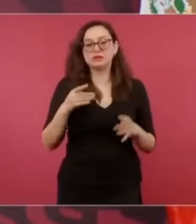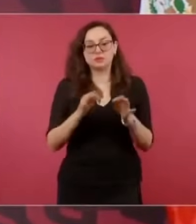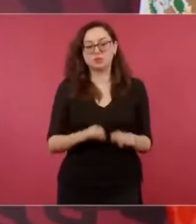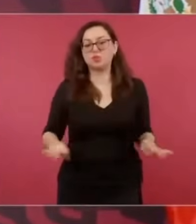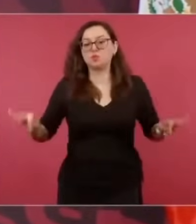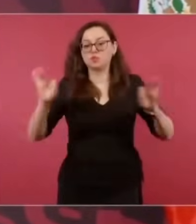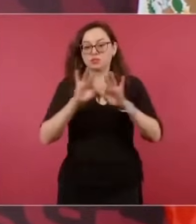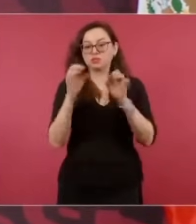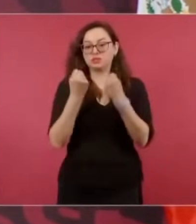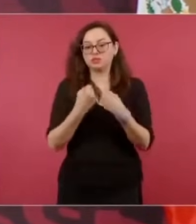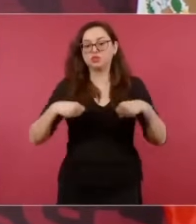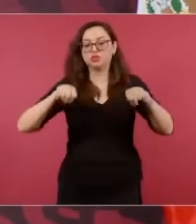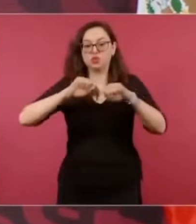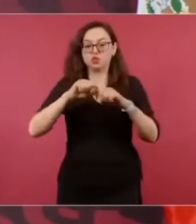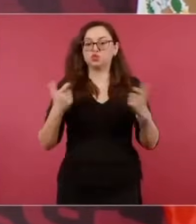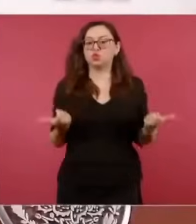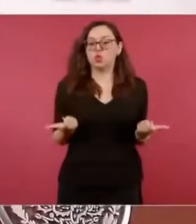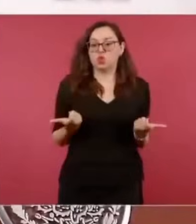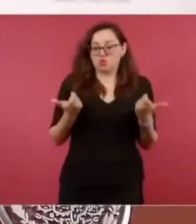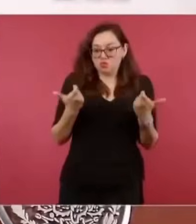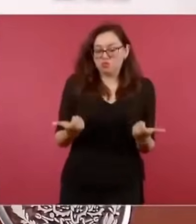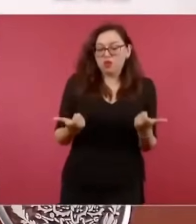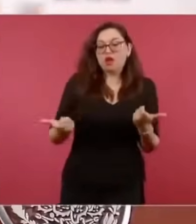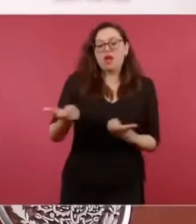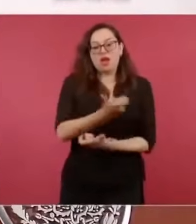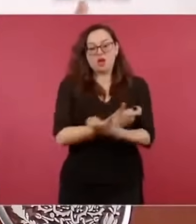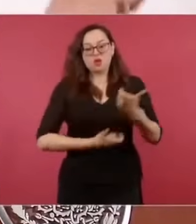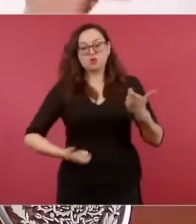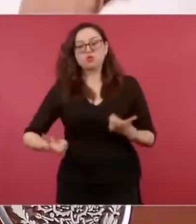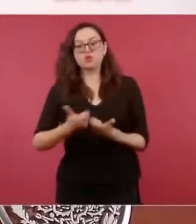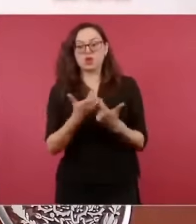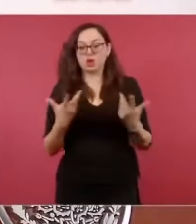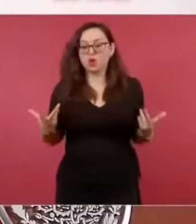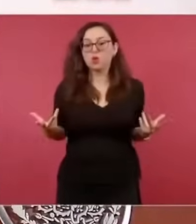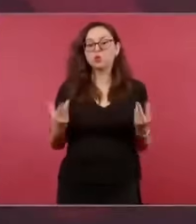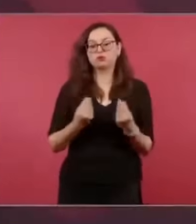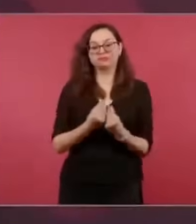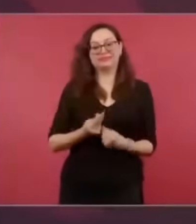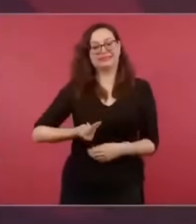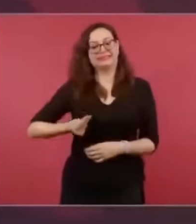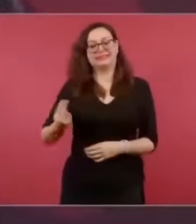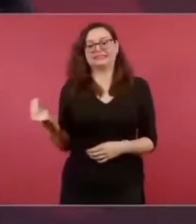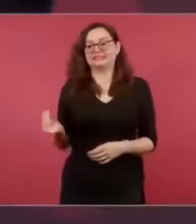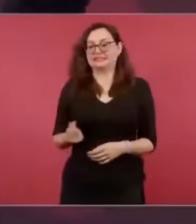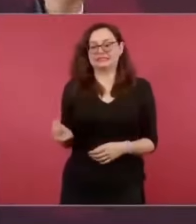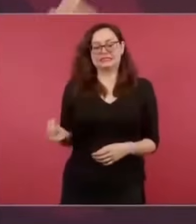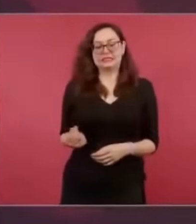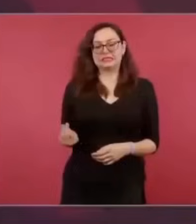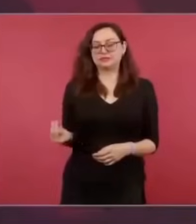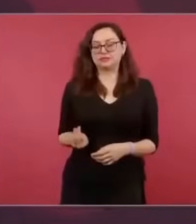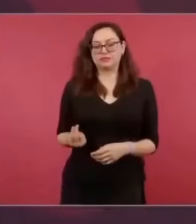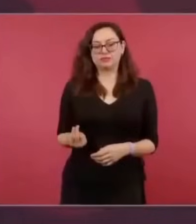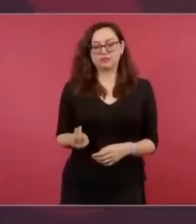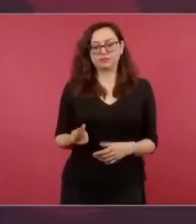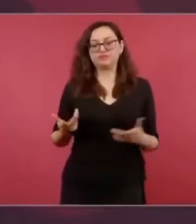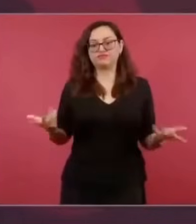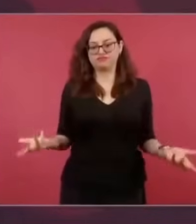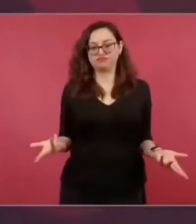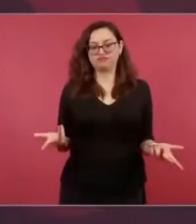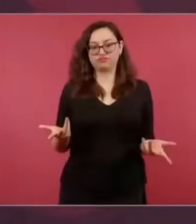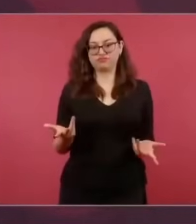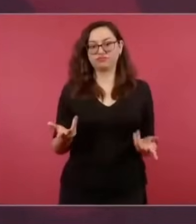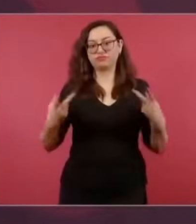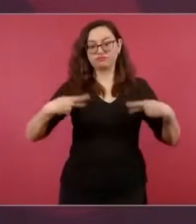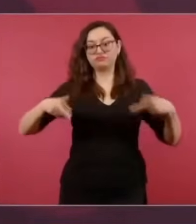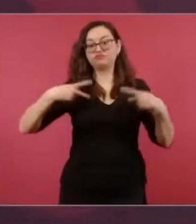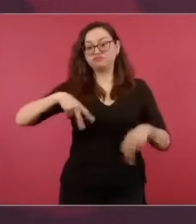necesitamos mutuamente, que es necesaria la integración. Además, que ya son 40 millones